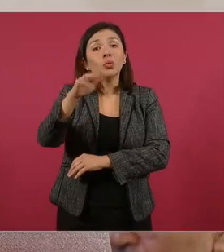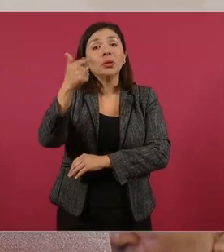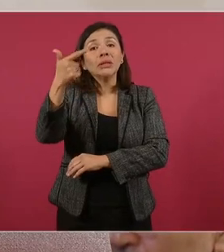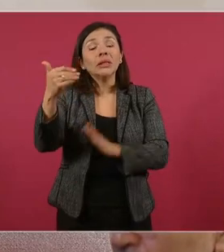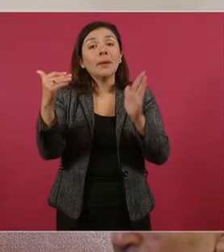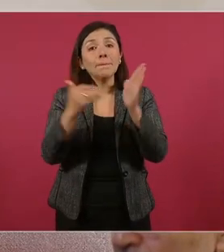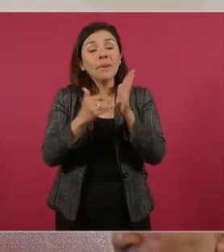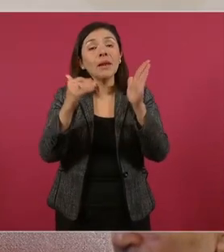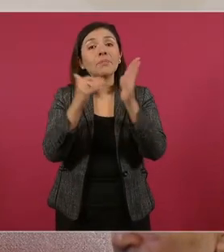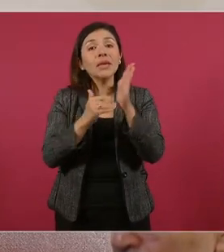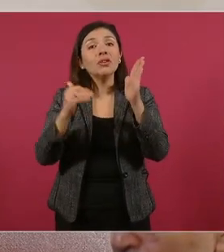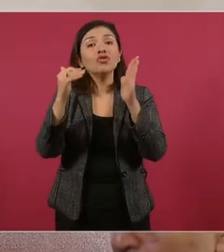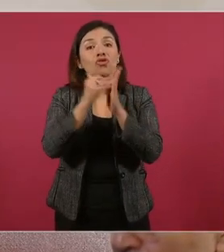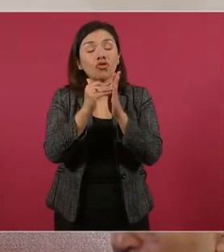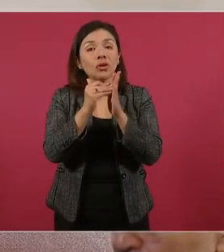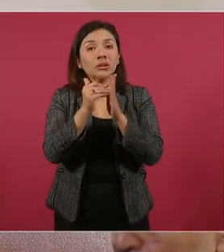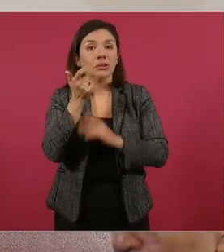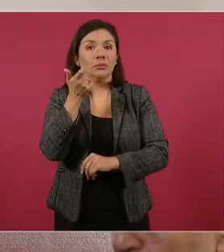157,000,000,000.